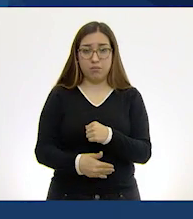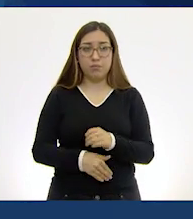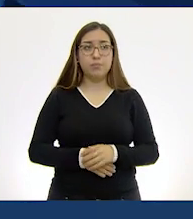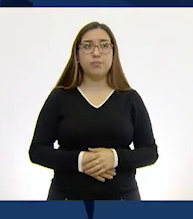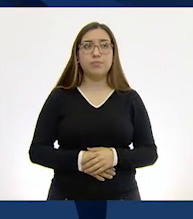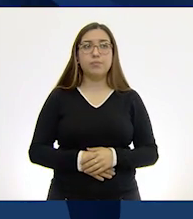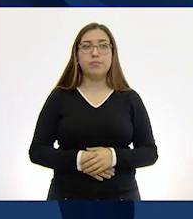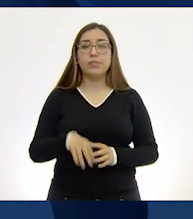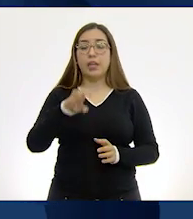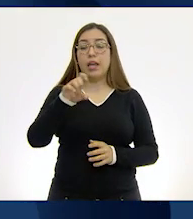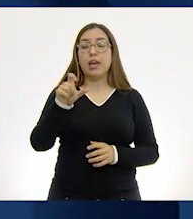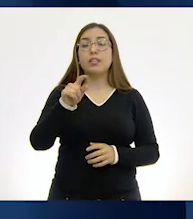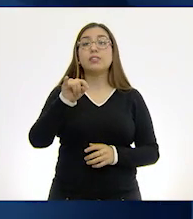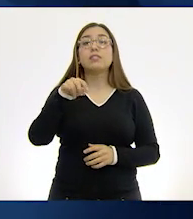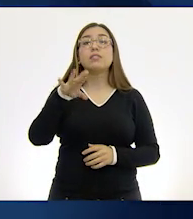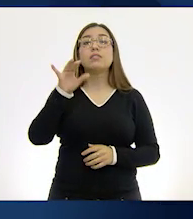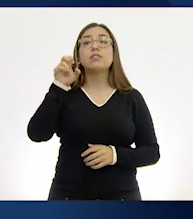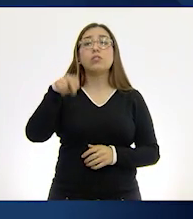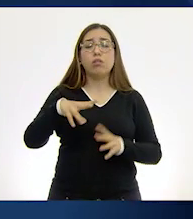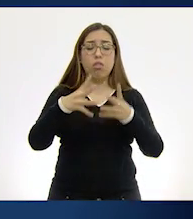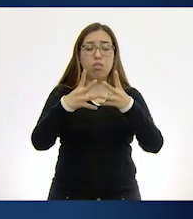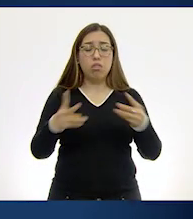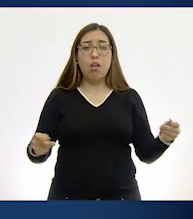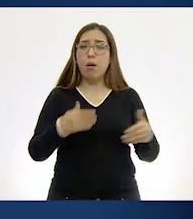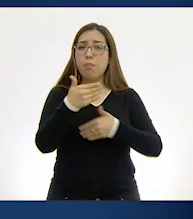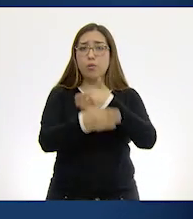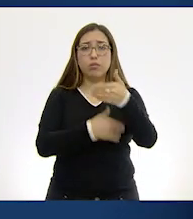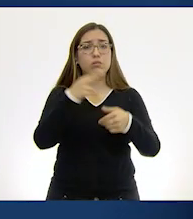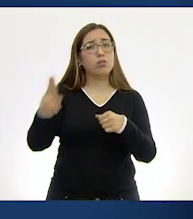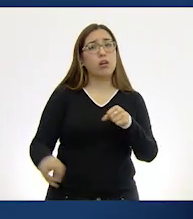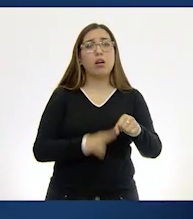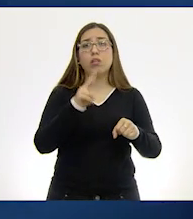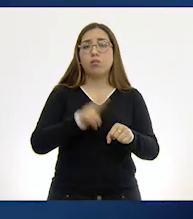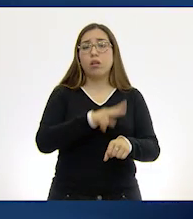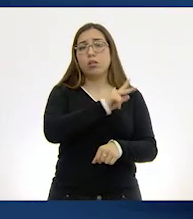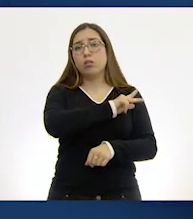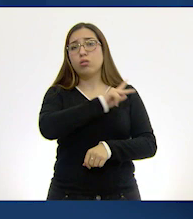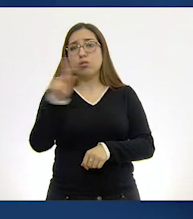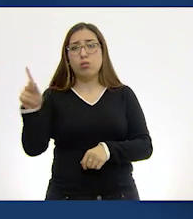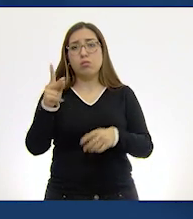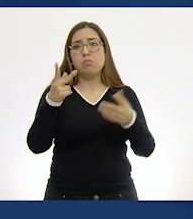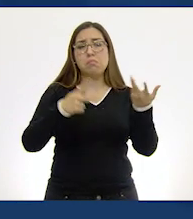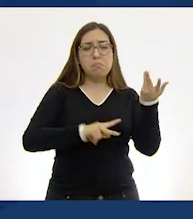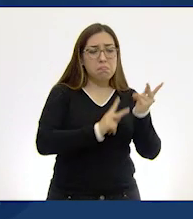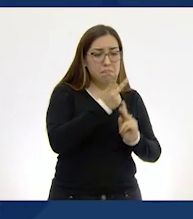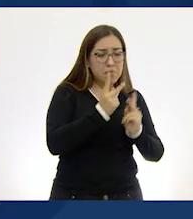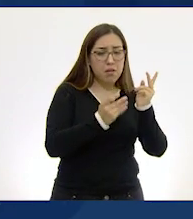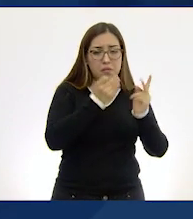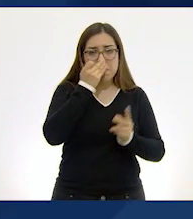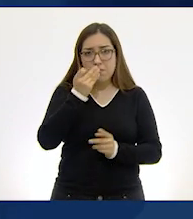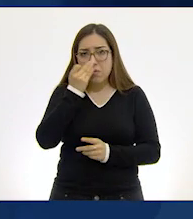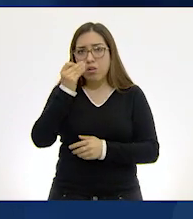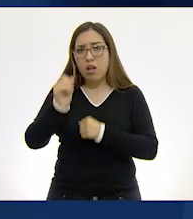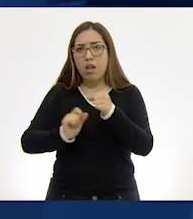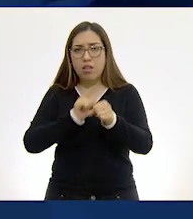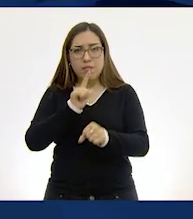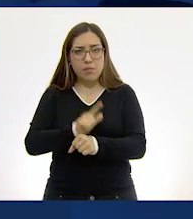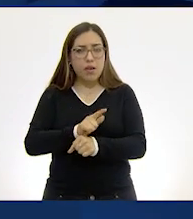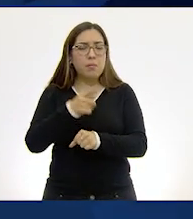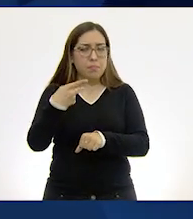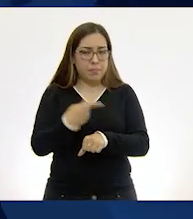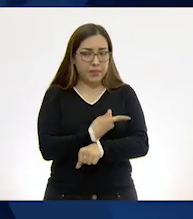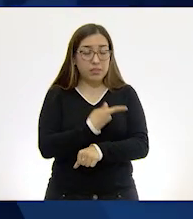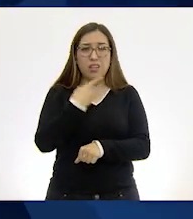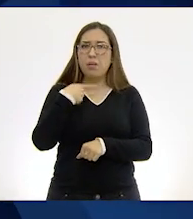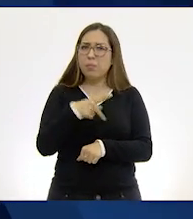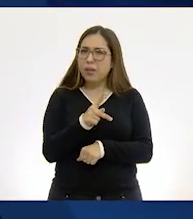La extinción es un proceso natural que todas las especies experimentan en algún momento, pero lo que no es natural es que se